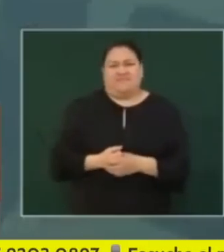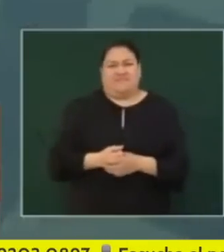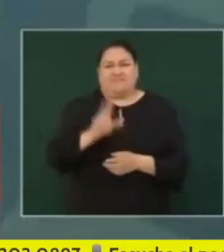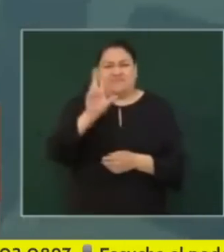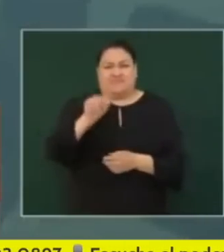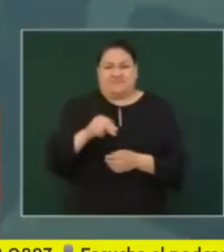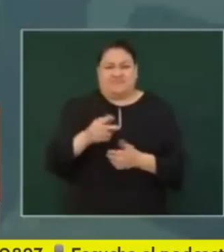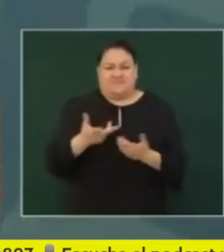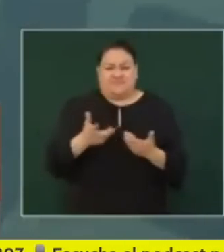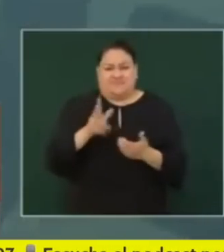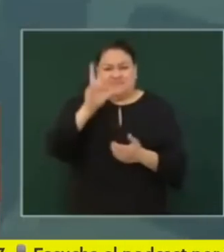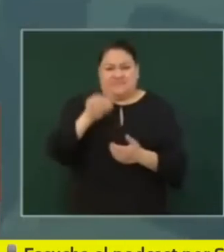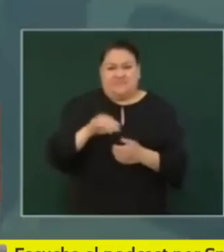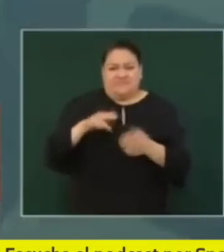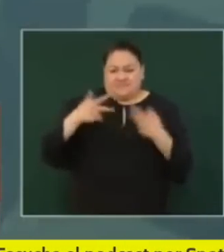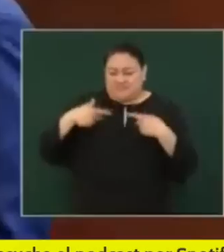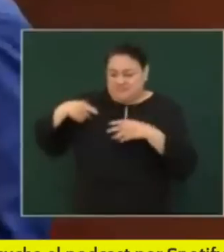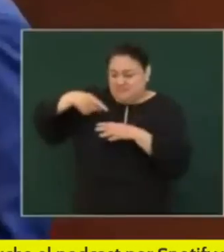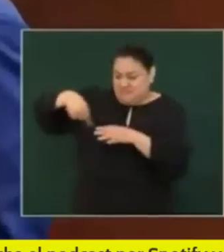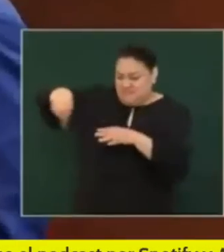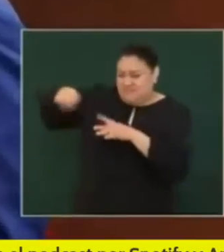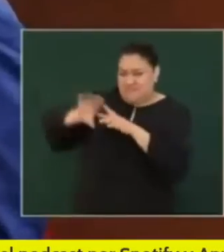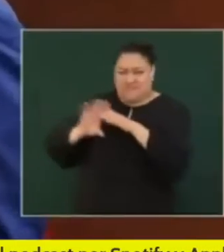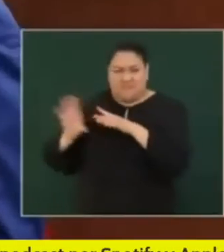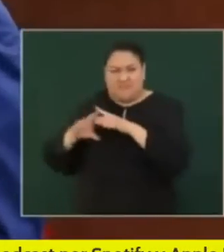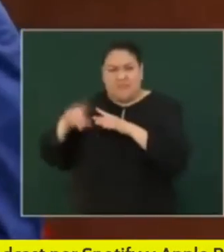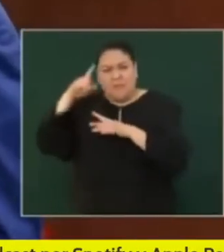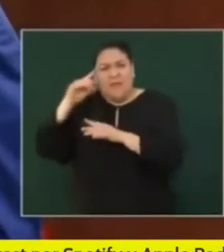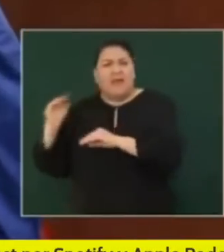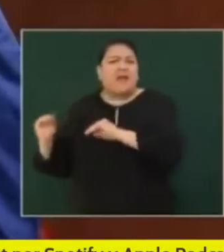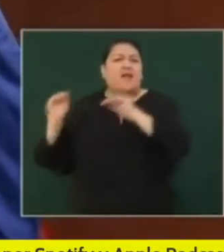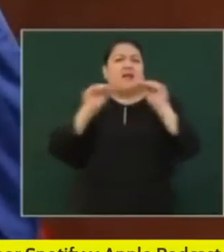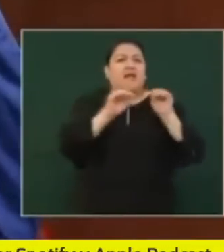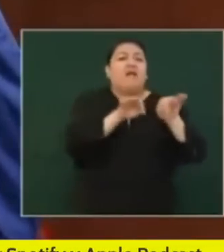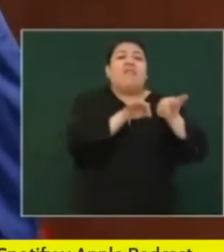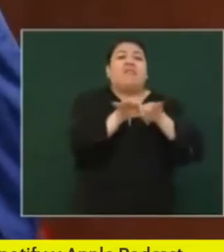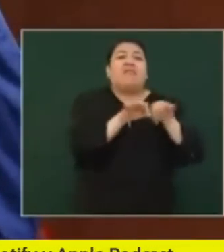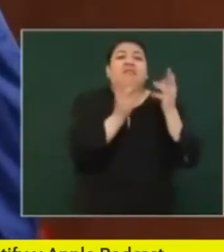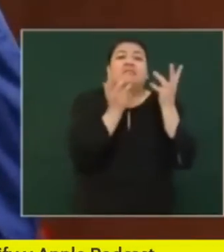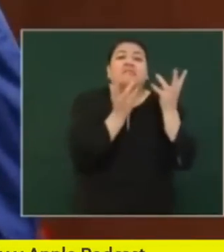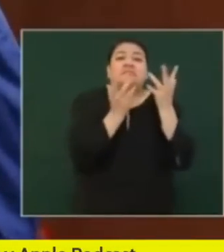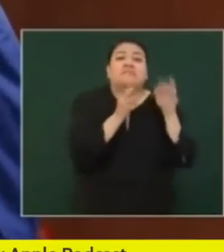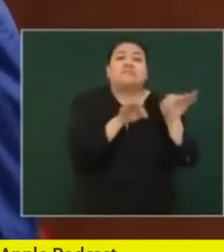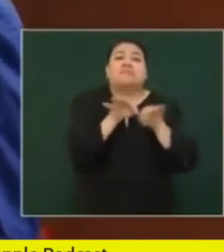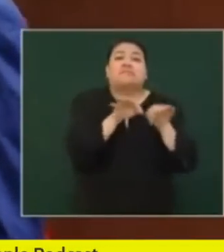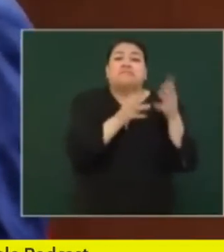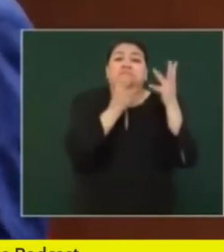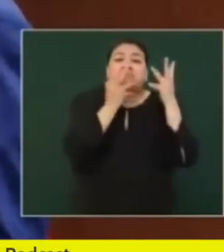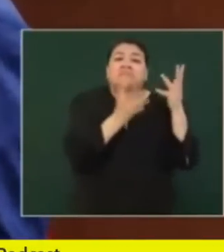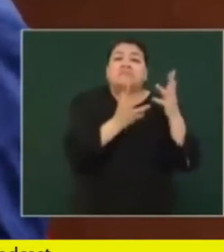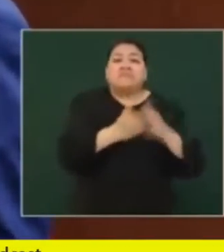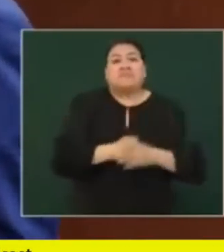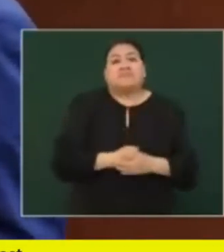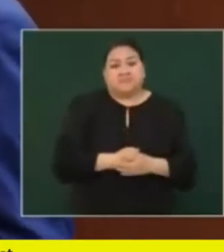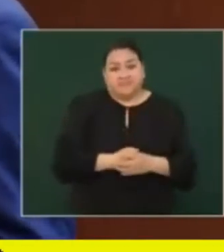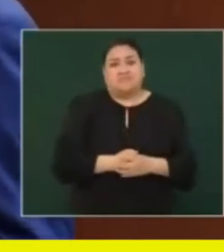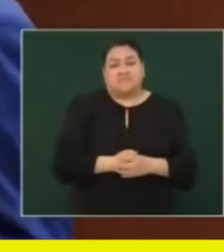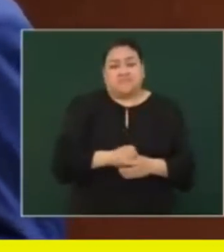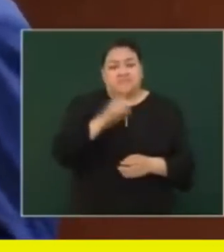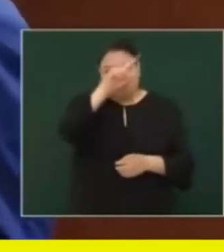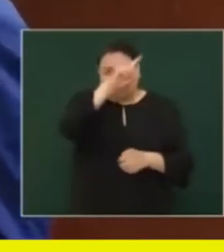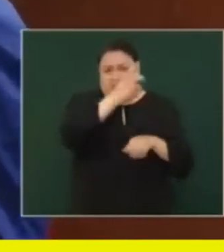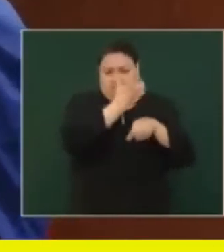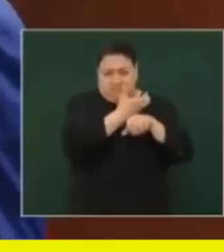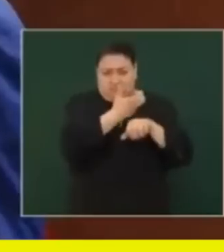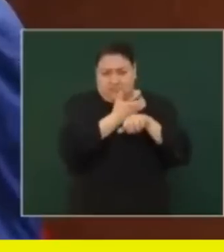cuando el migrante va a buscarse la vida va a trabajar que no Estados